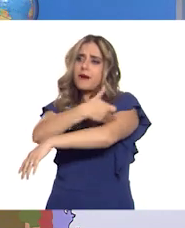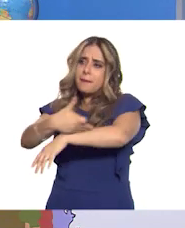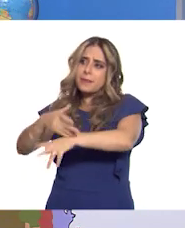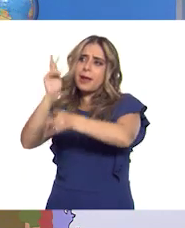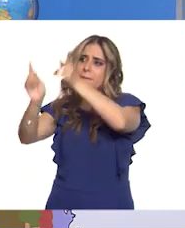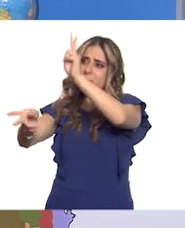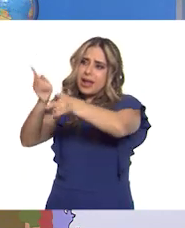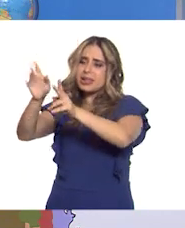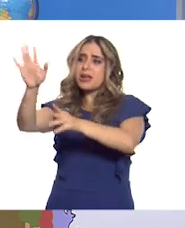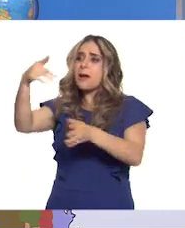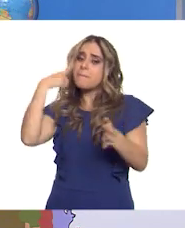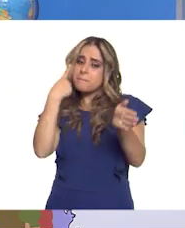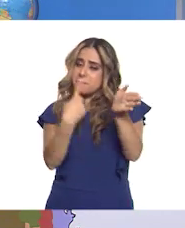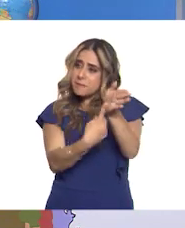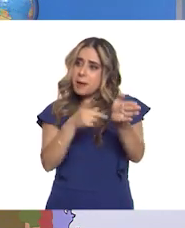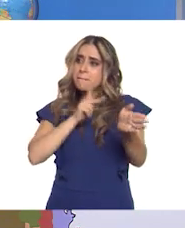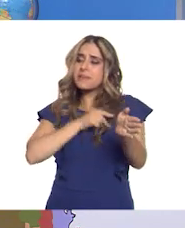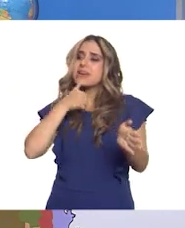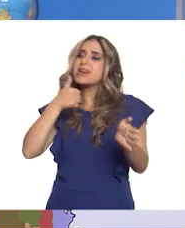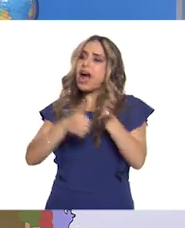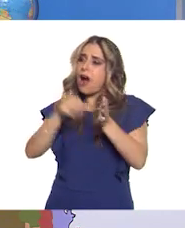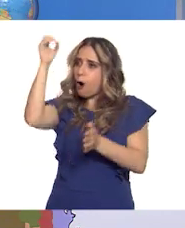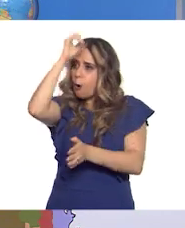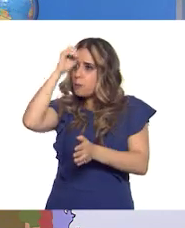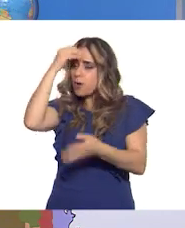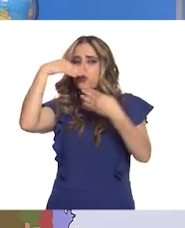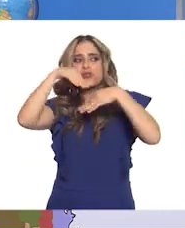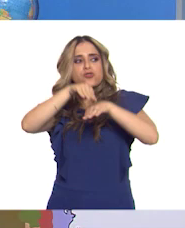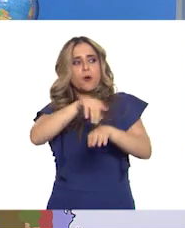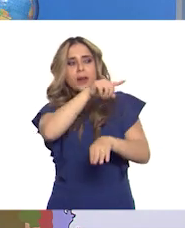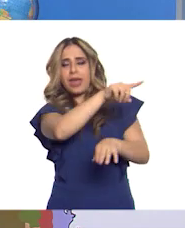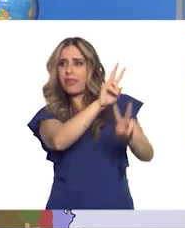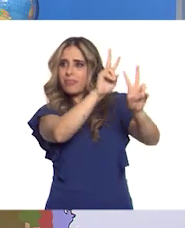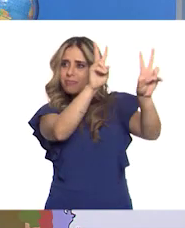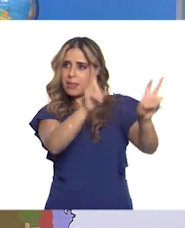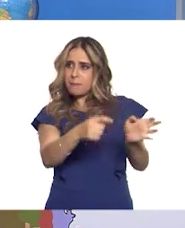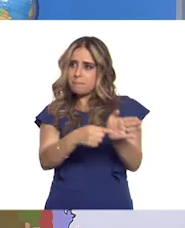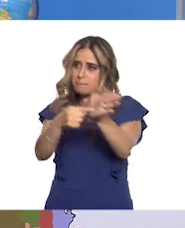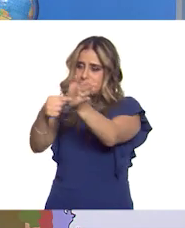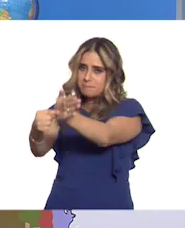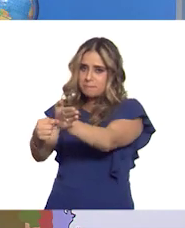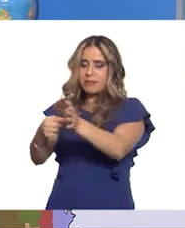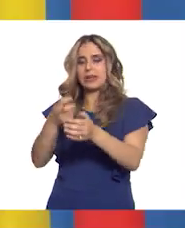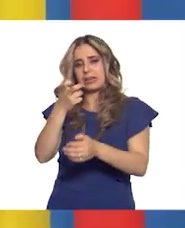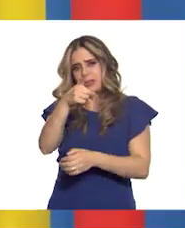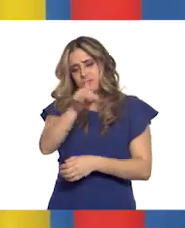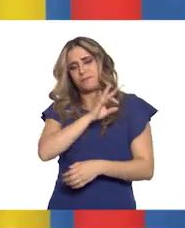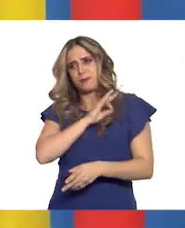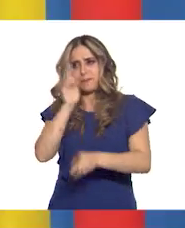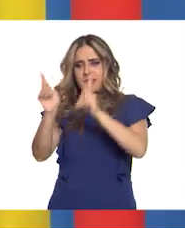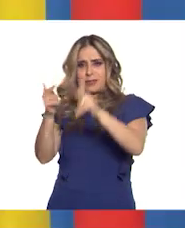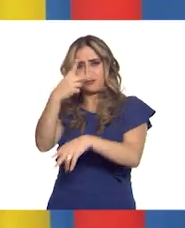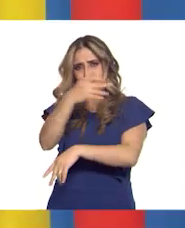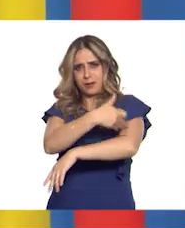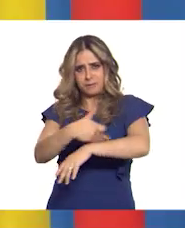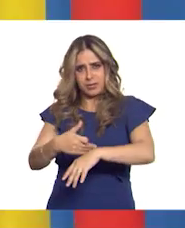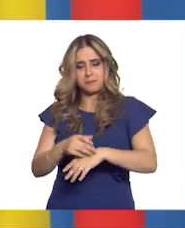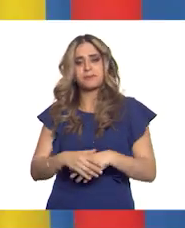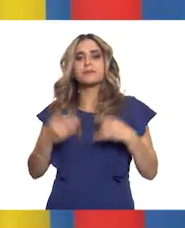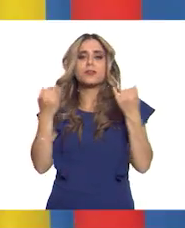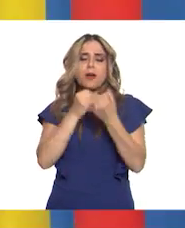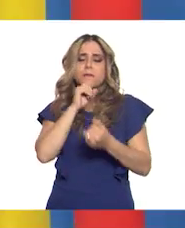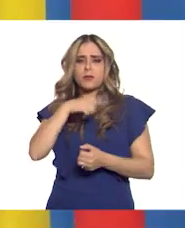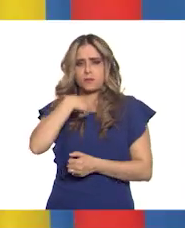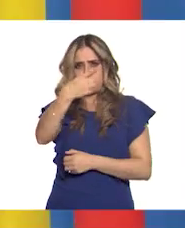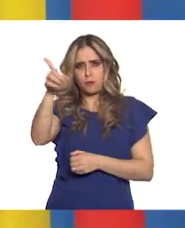con ellos sobre cómo resultó esta experiencia de escribir una carta de opinión. Así es, y yo también le recomendaría a todos